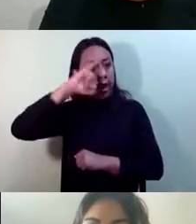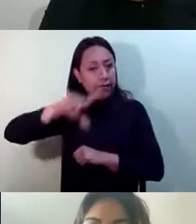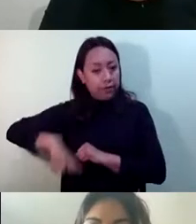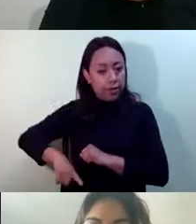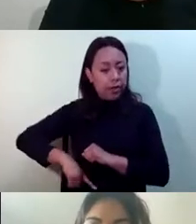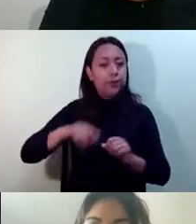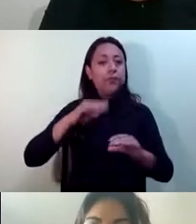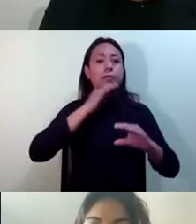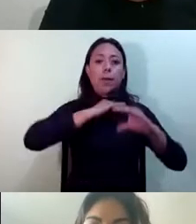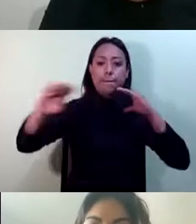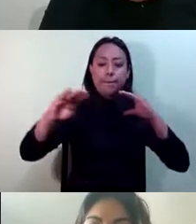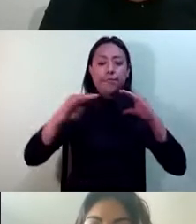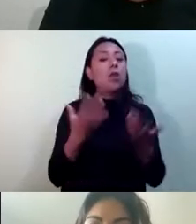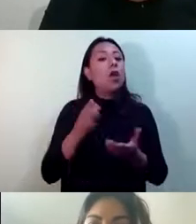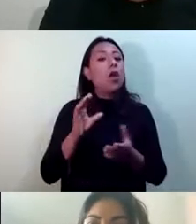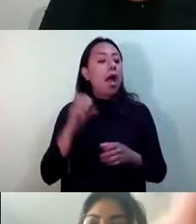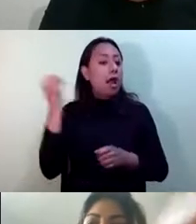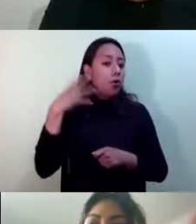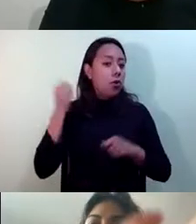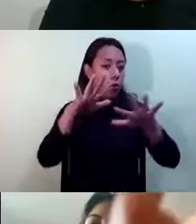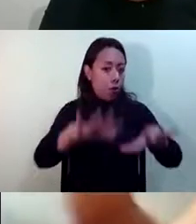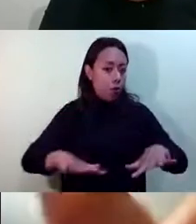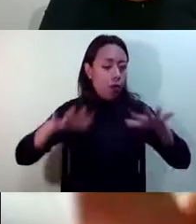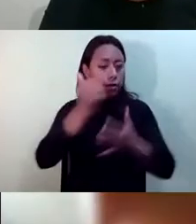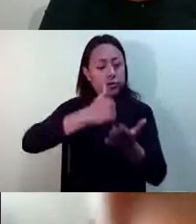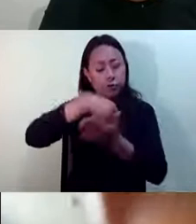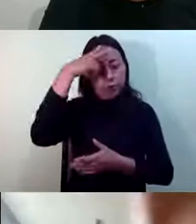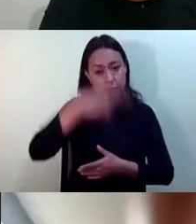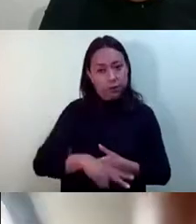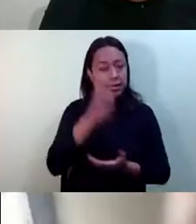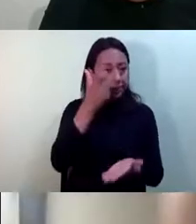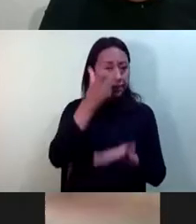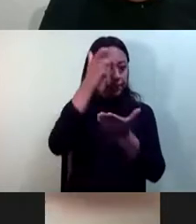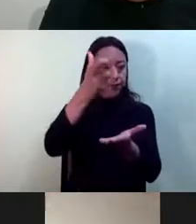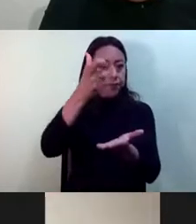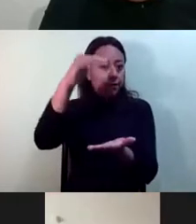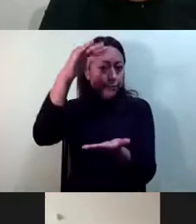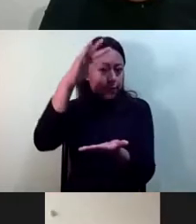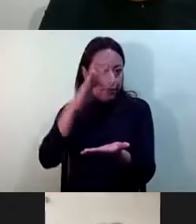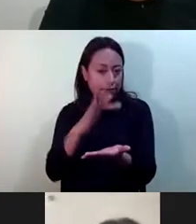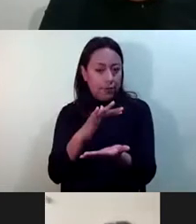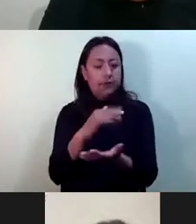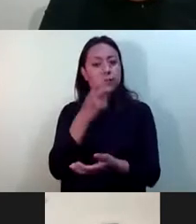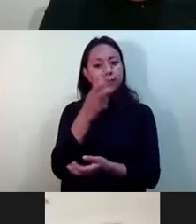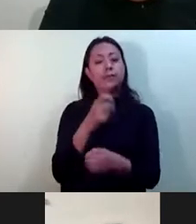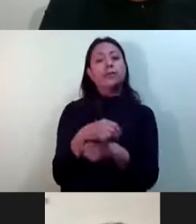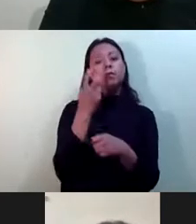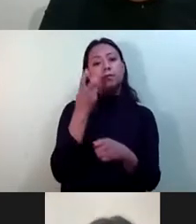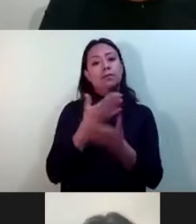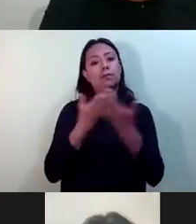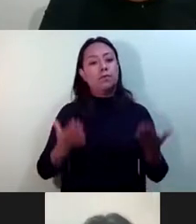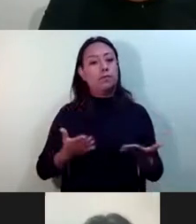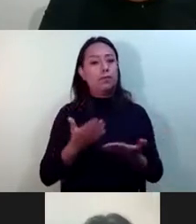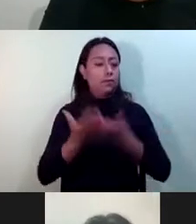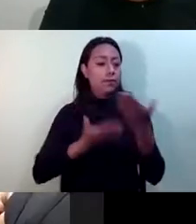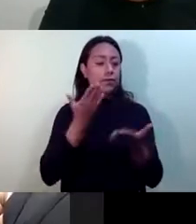Congreso local la iniciativa con el monto a reducir en el decreto de presupuestos de egresos. Es por ello que se propone aprobar la iniciativa a